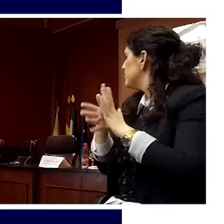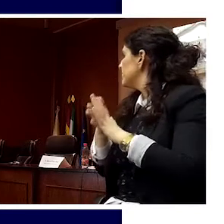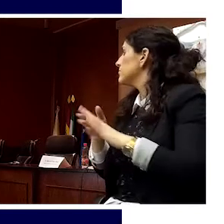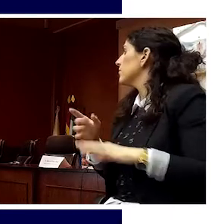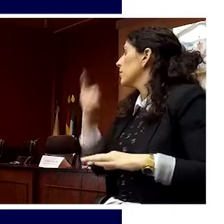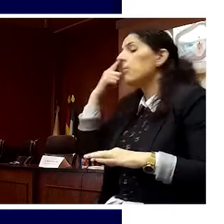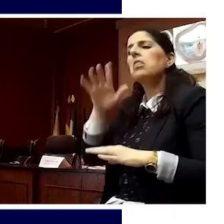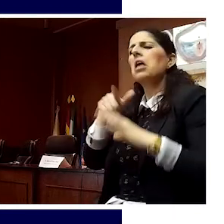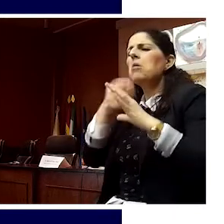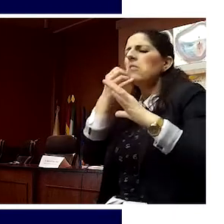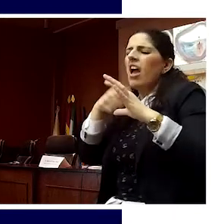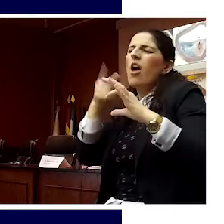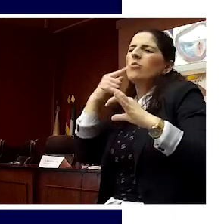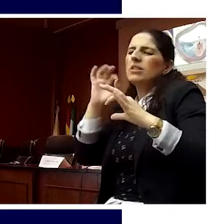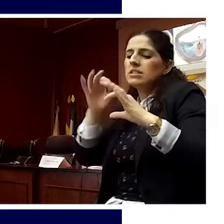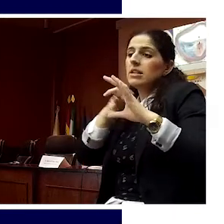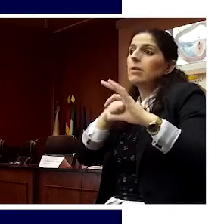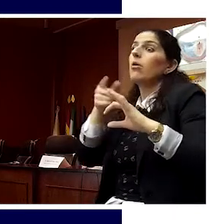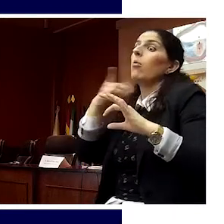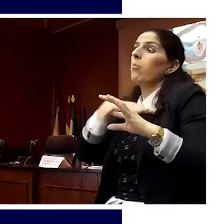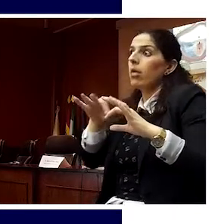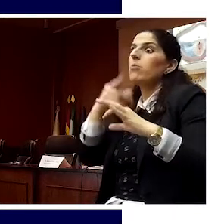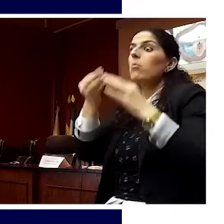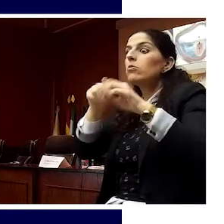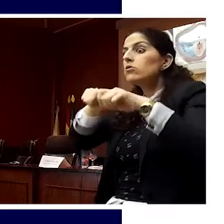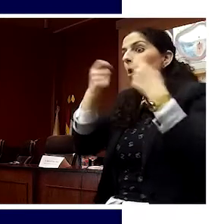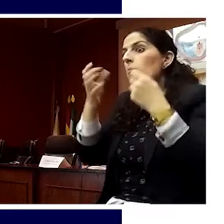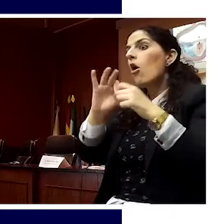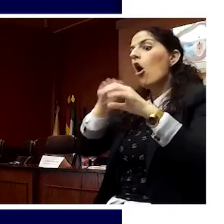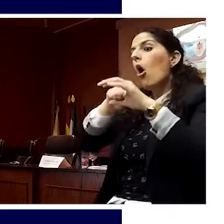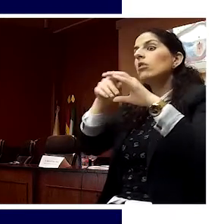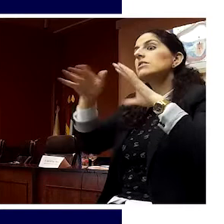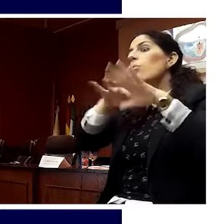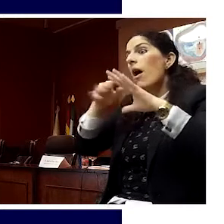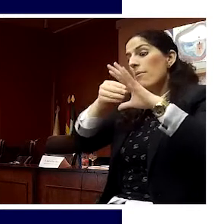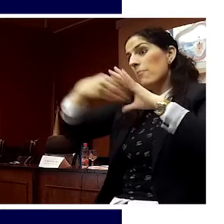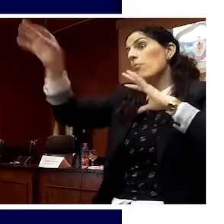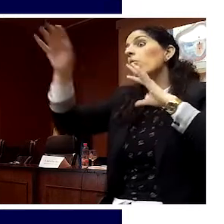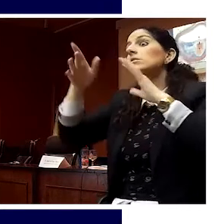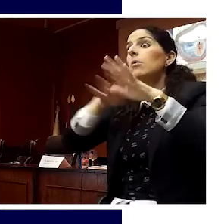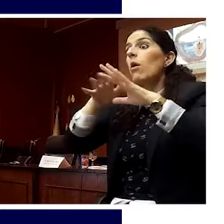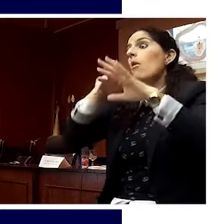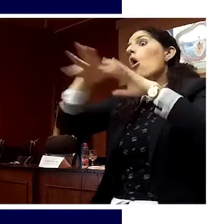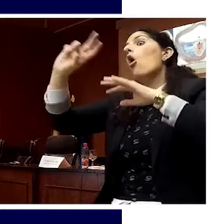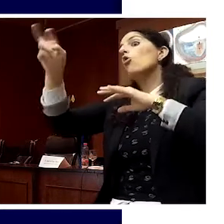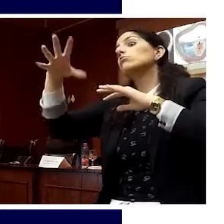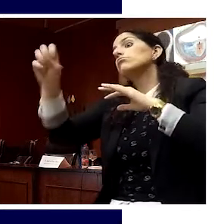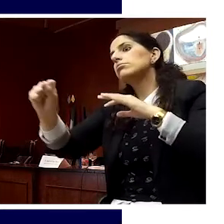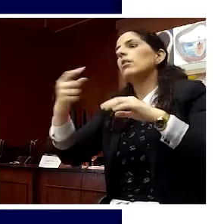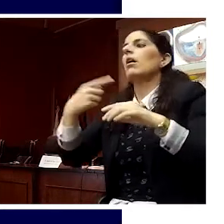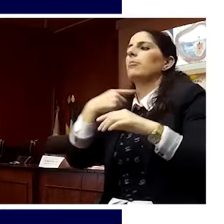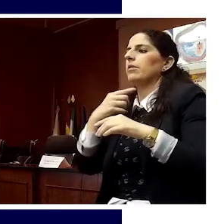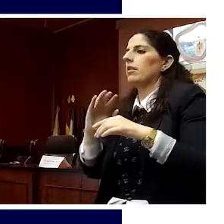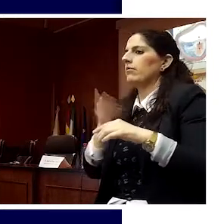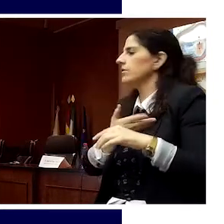originar difícilmente angina. Pero en el centro vemos este